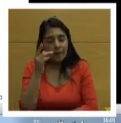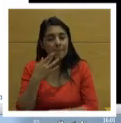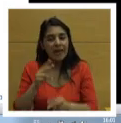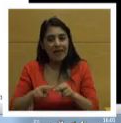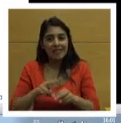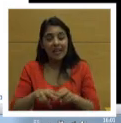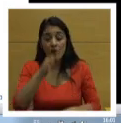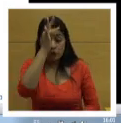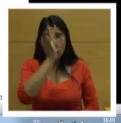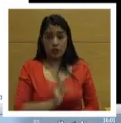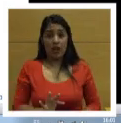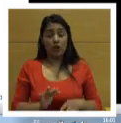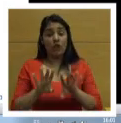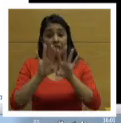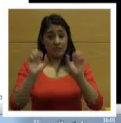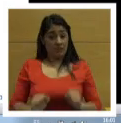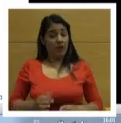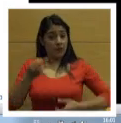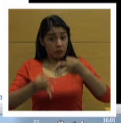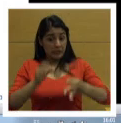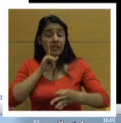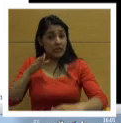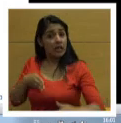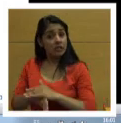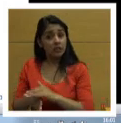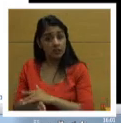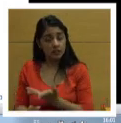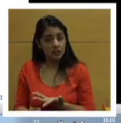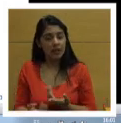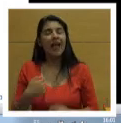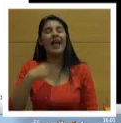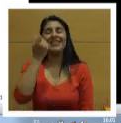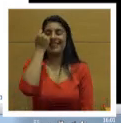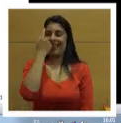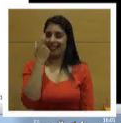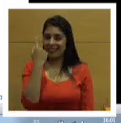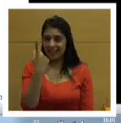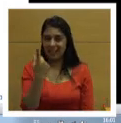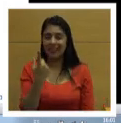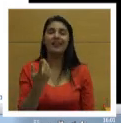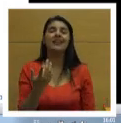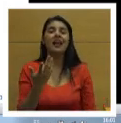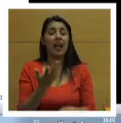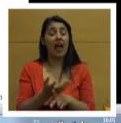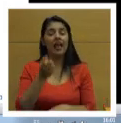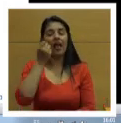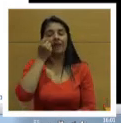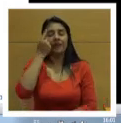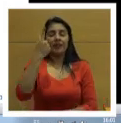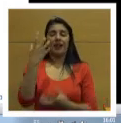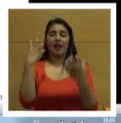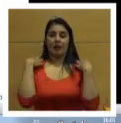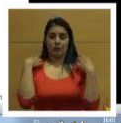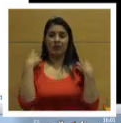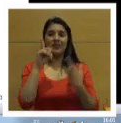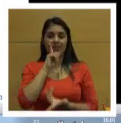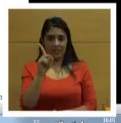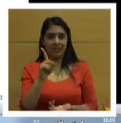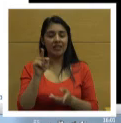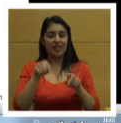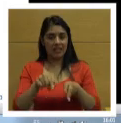del sistema de justicia que den cuenta de la toma de conciencia de dicha responsabilidad.